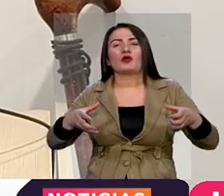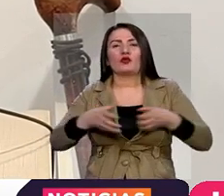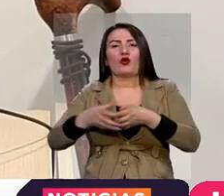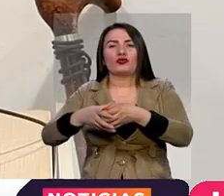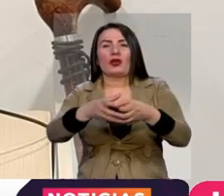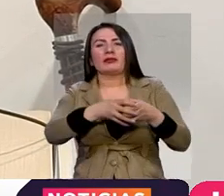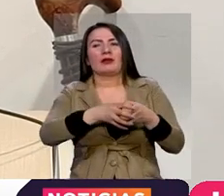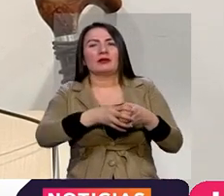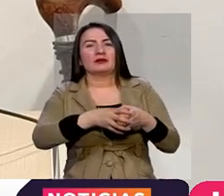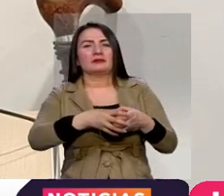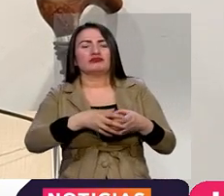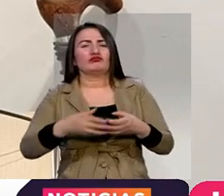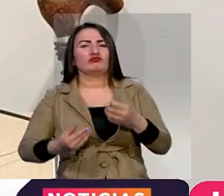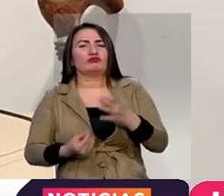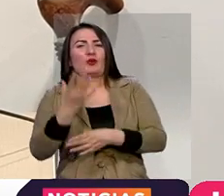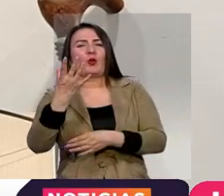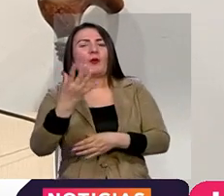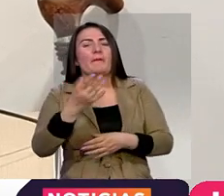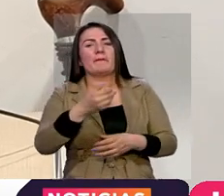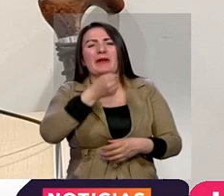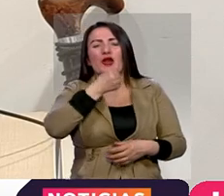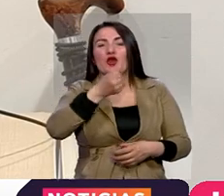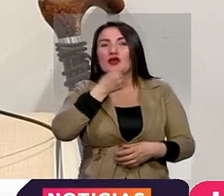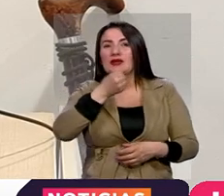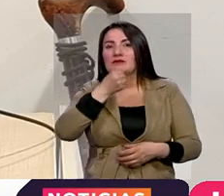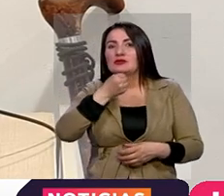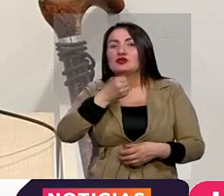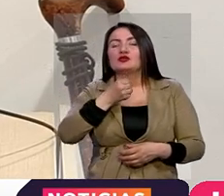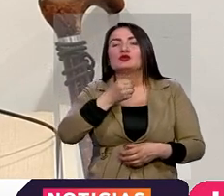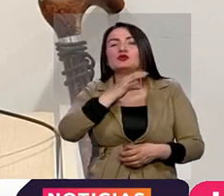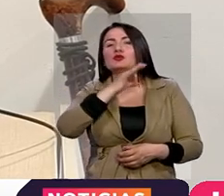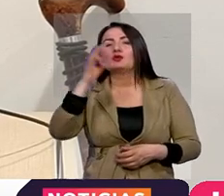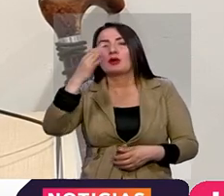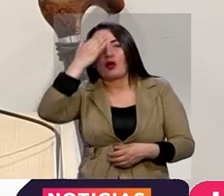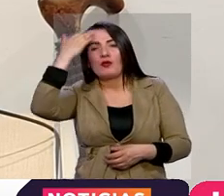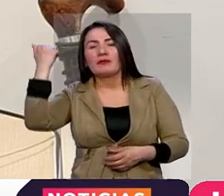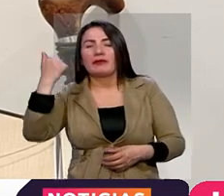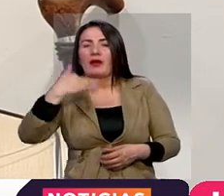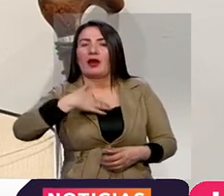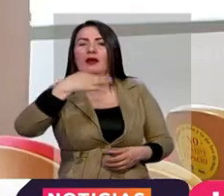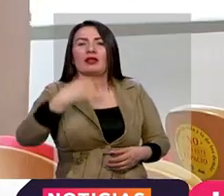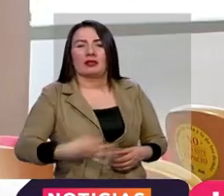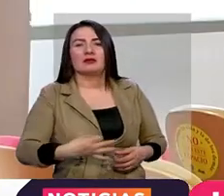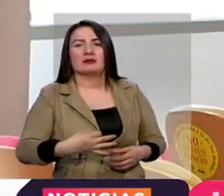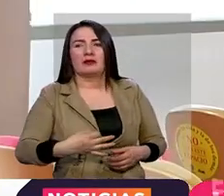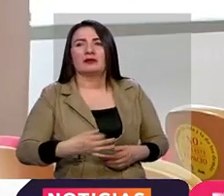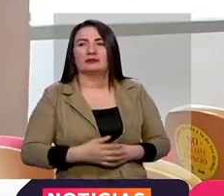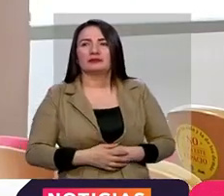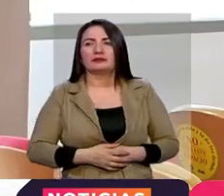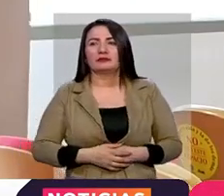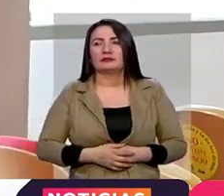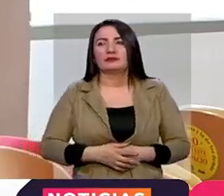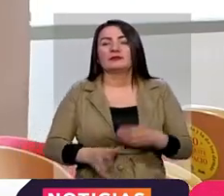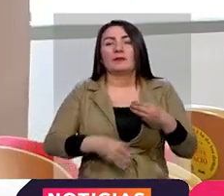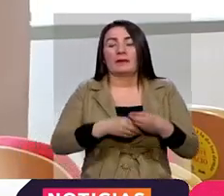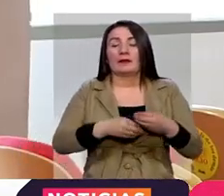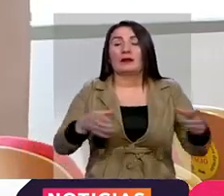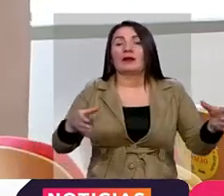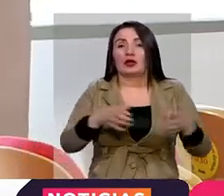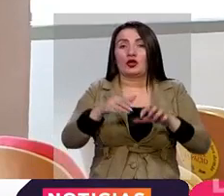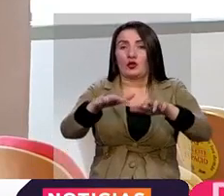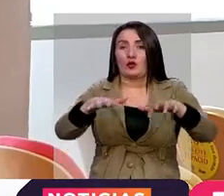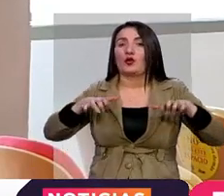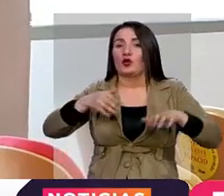y géneros del periodismo pero sin olvidar nunca esa honestidad general quisiera destacar dentro del claustro de